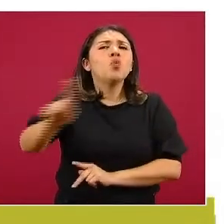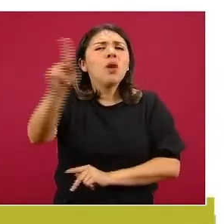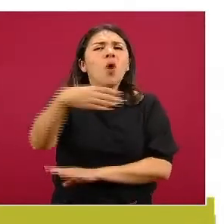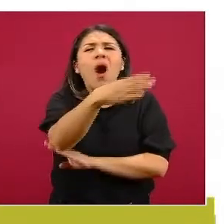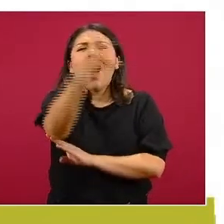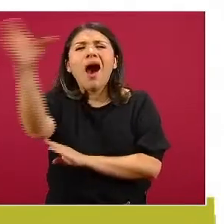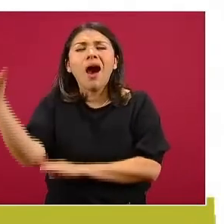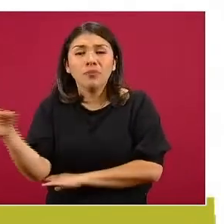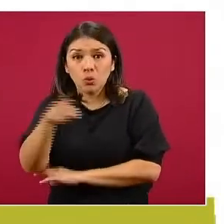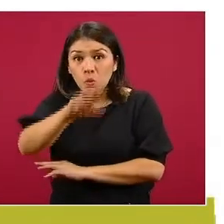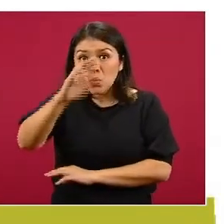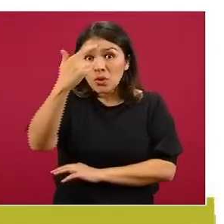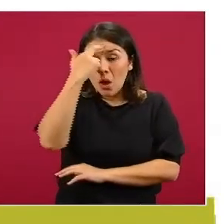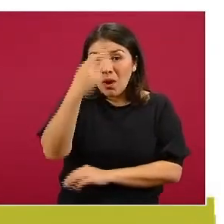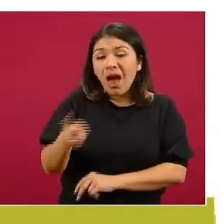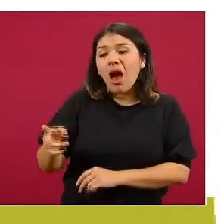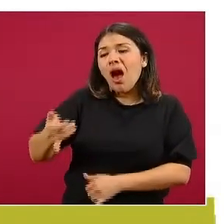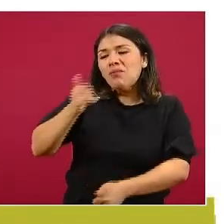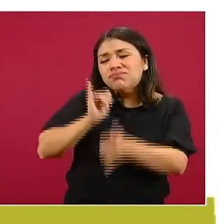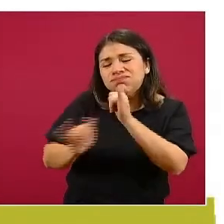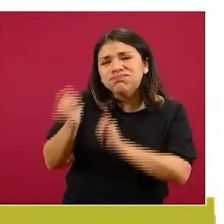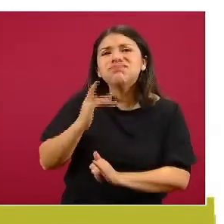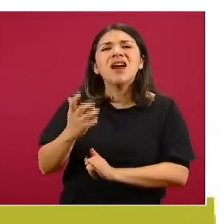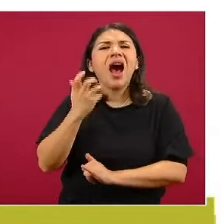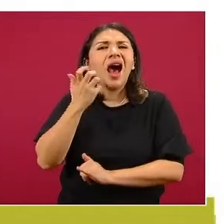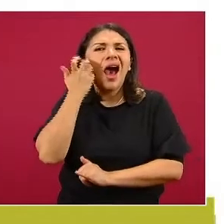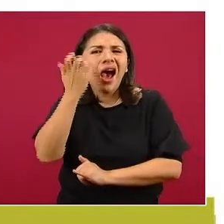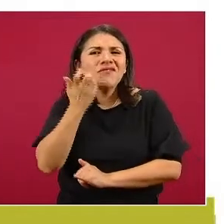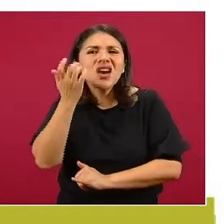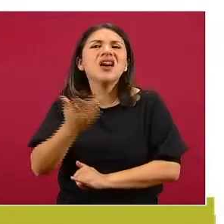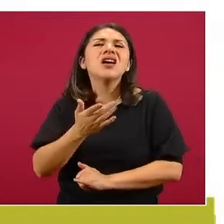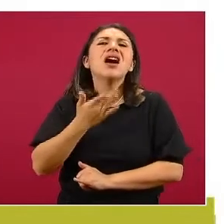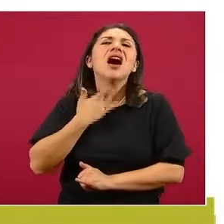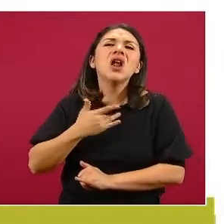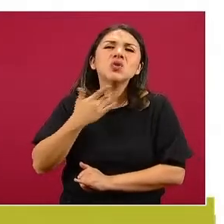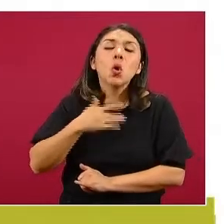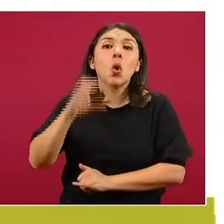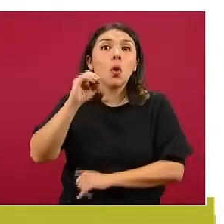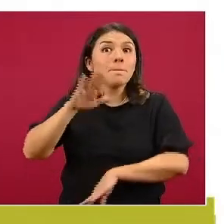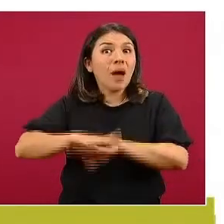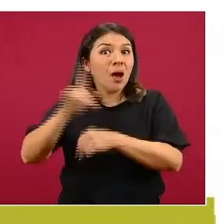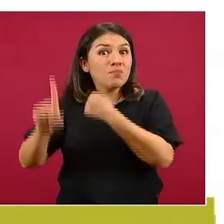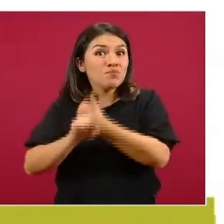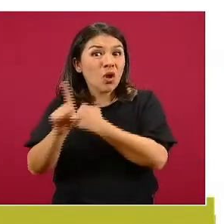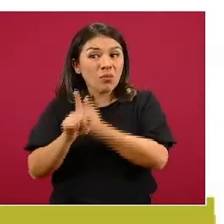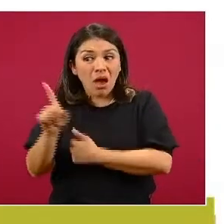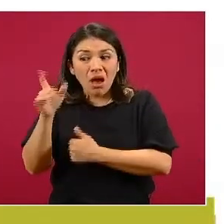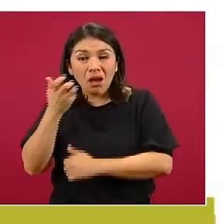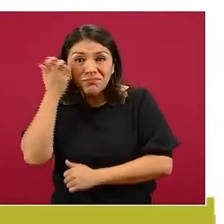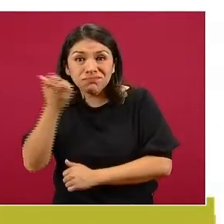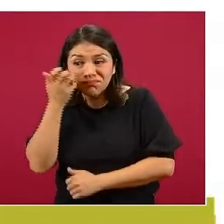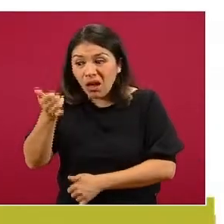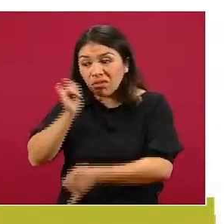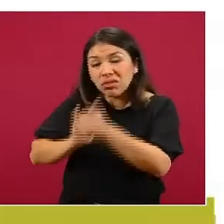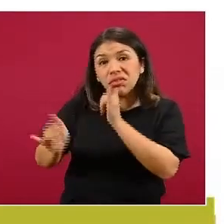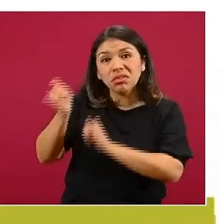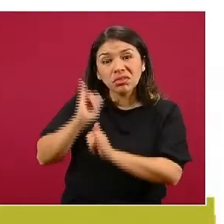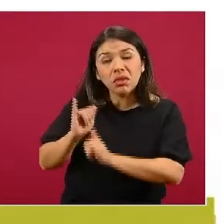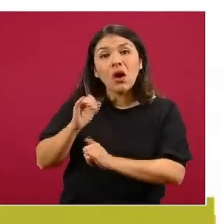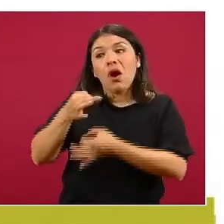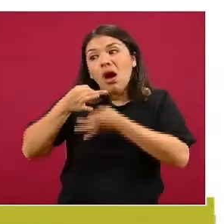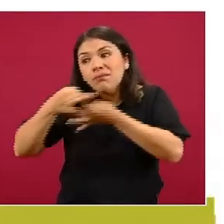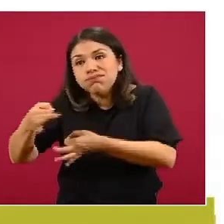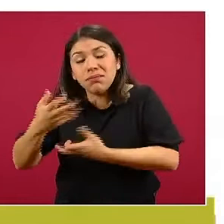Recordemos que tanto el consumo de alcohol y ya el consumo problemático y las dependencias y